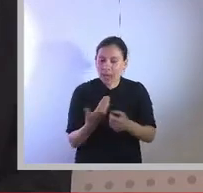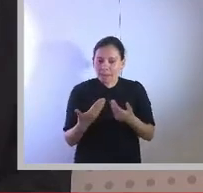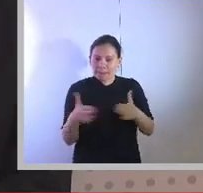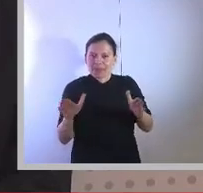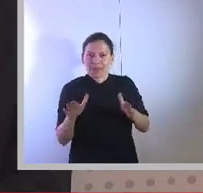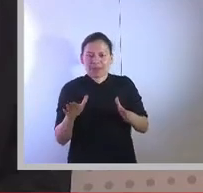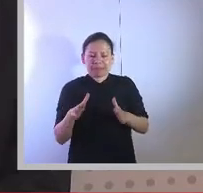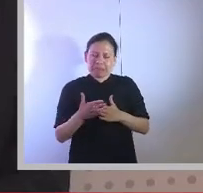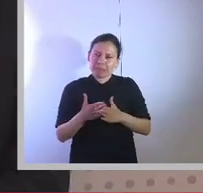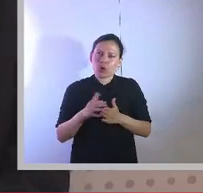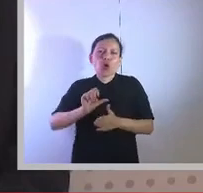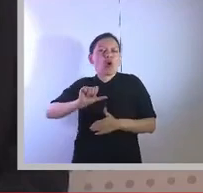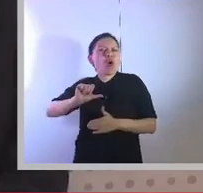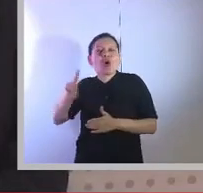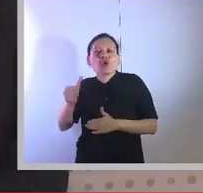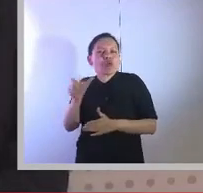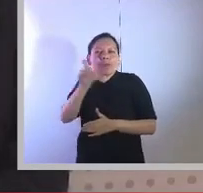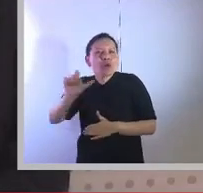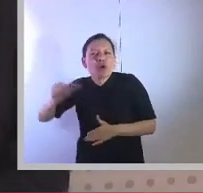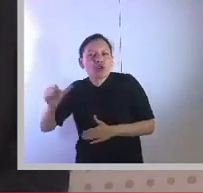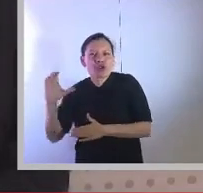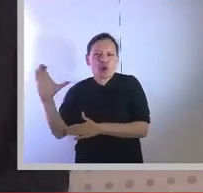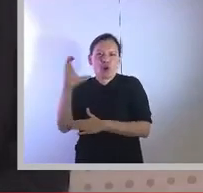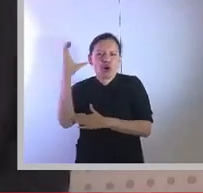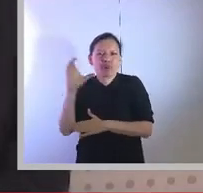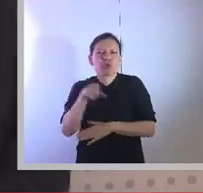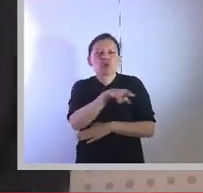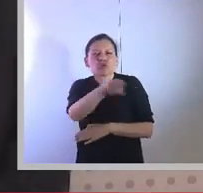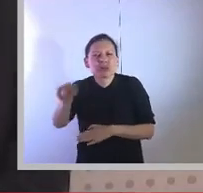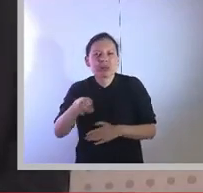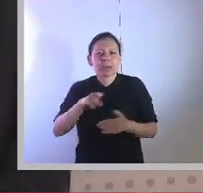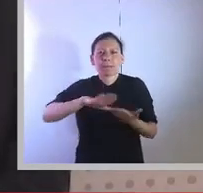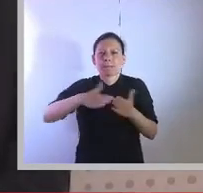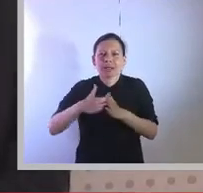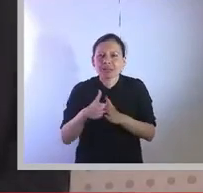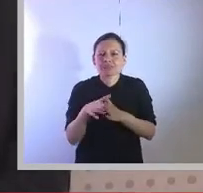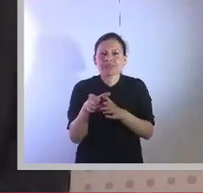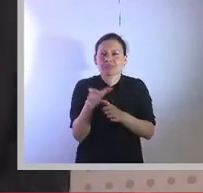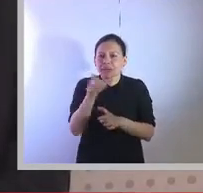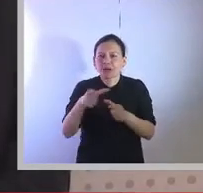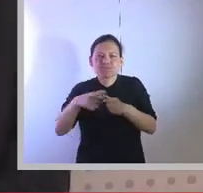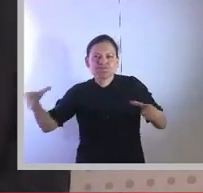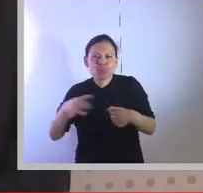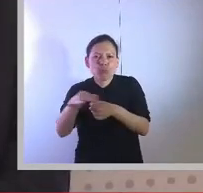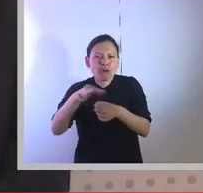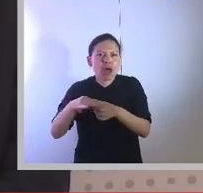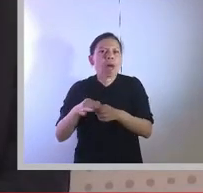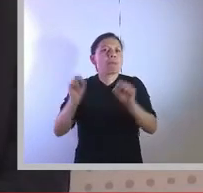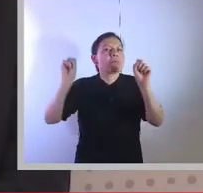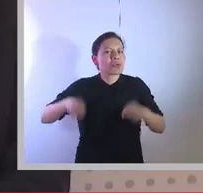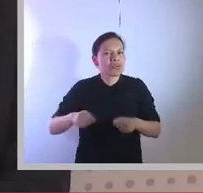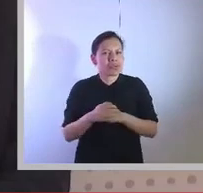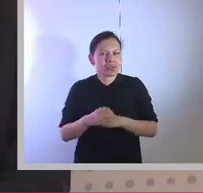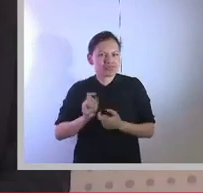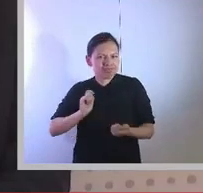otra Colombia, con ustedes, con las bases, con el pueblo, es posible?